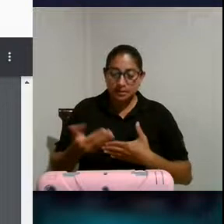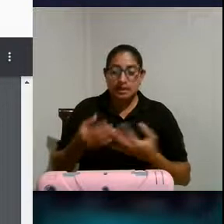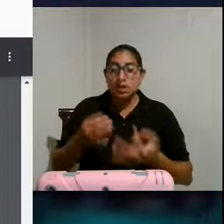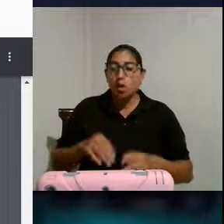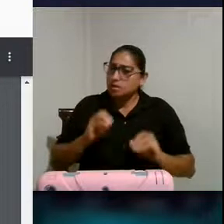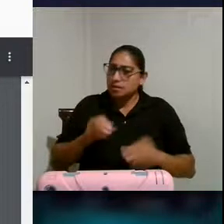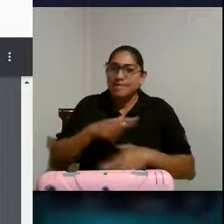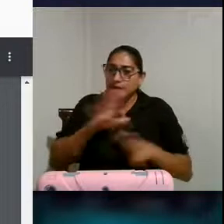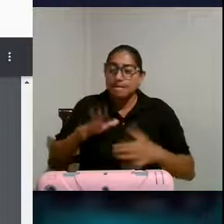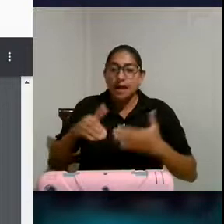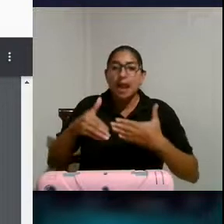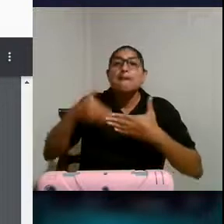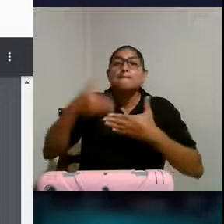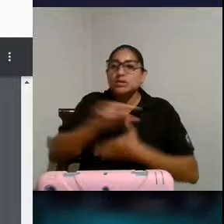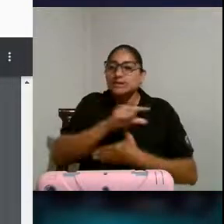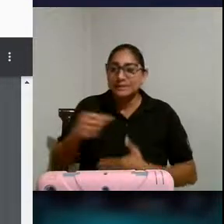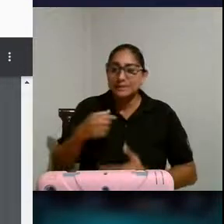Ok.